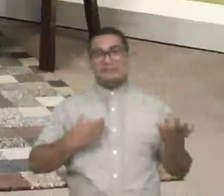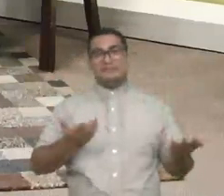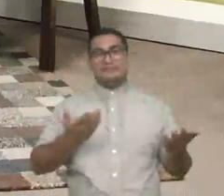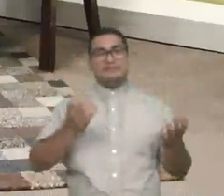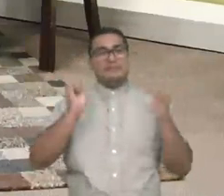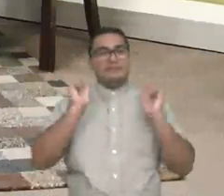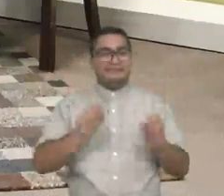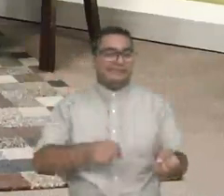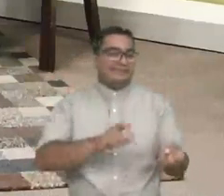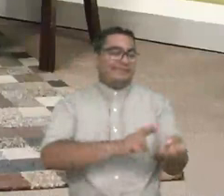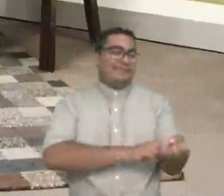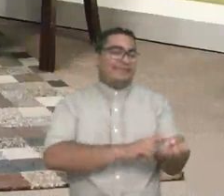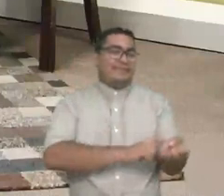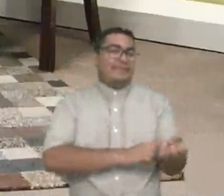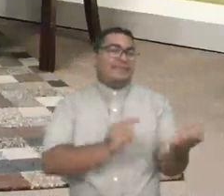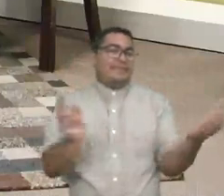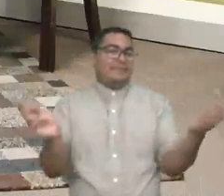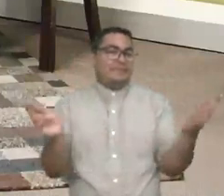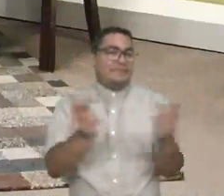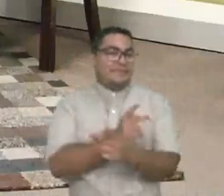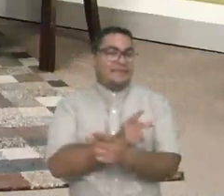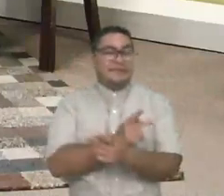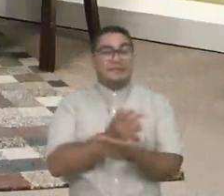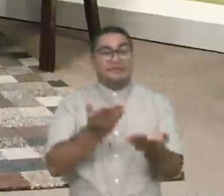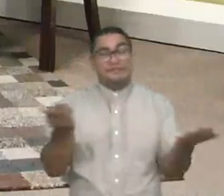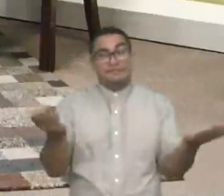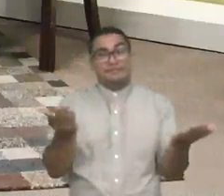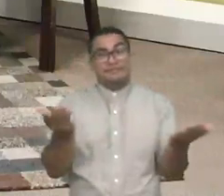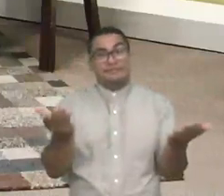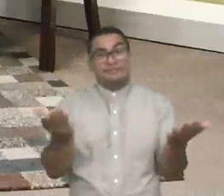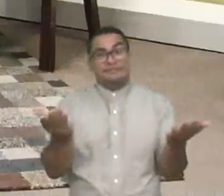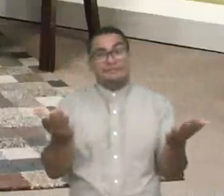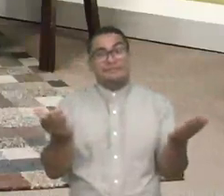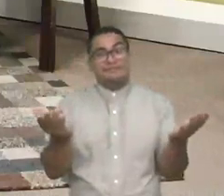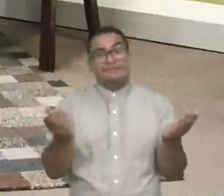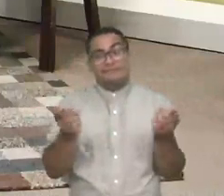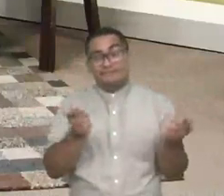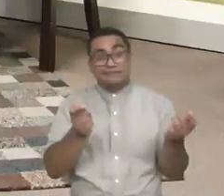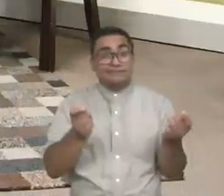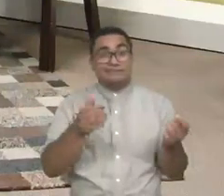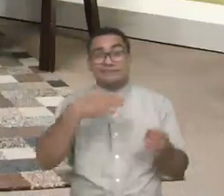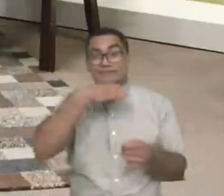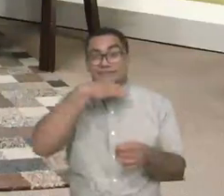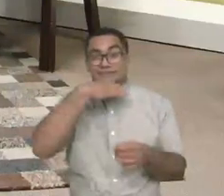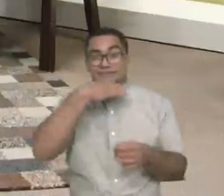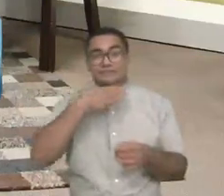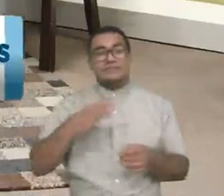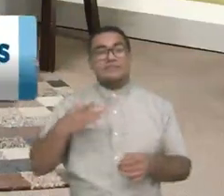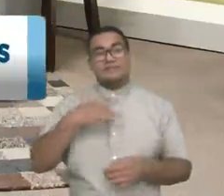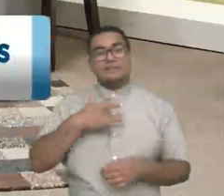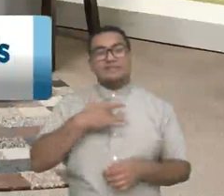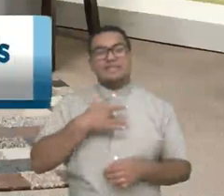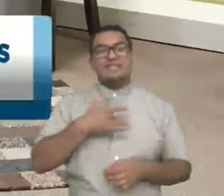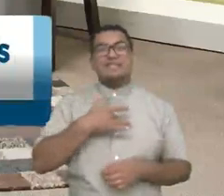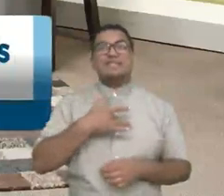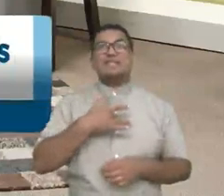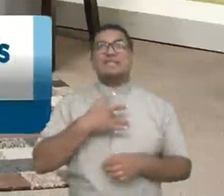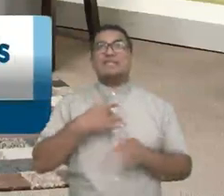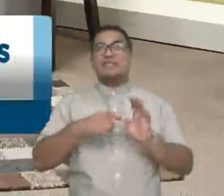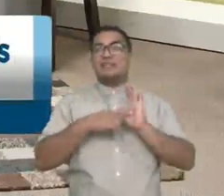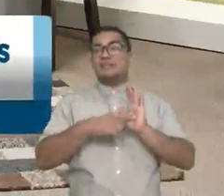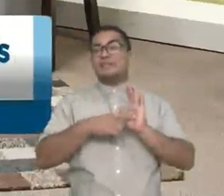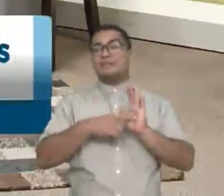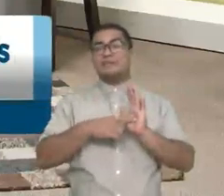de resolucionar esas situaciones que enfrentamos. Entonces, a veces, por eso decía, es necesario, pero si no tenemos